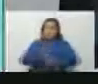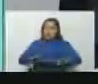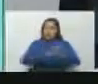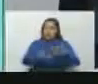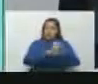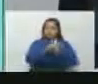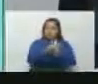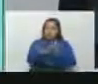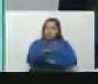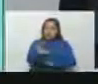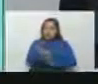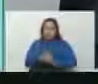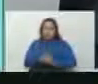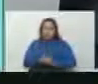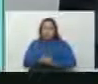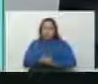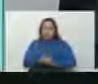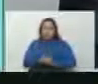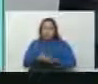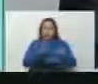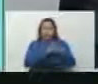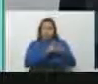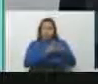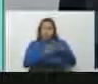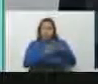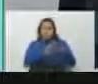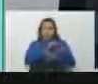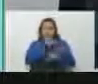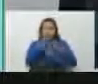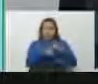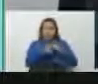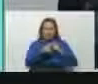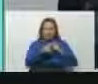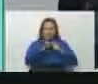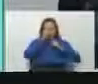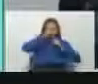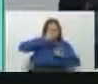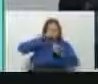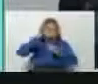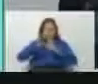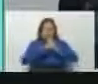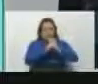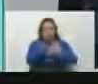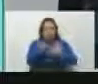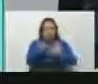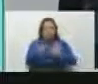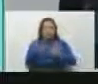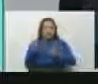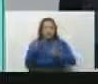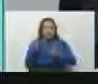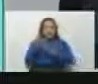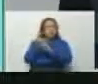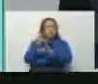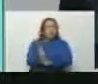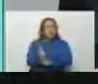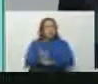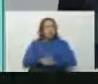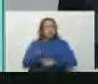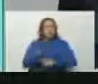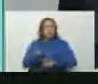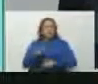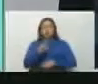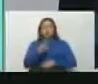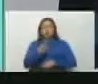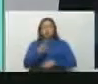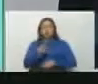la reverencia al signo, al símbolo, era una reverencia, yo diría que medio colonial, ¿no? Se magnificaba